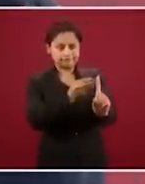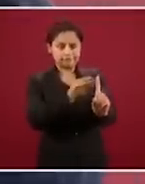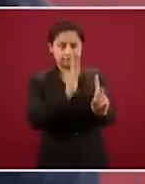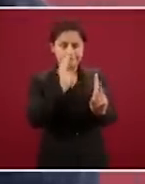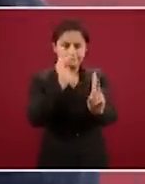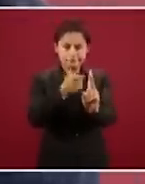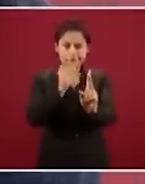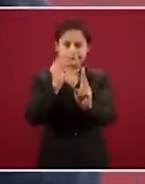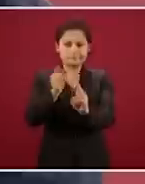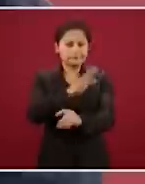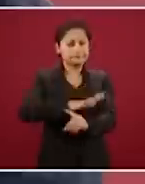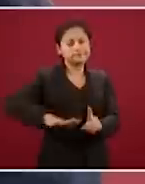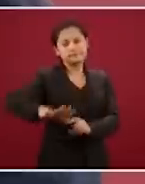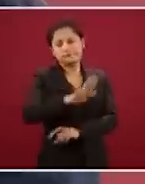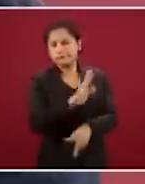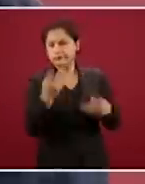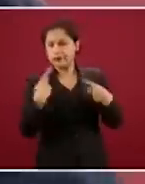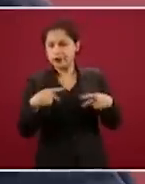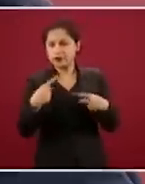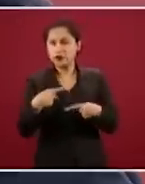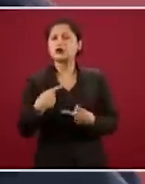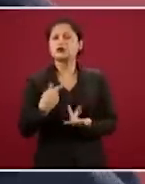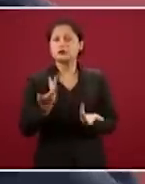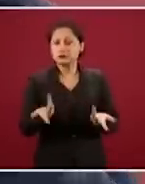gente para